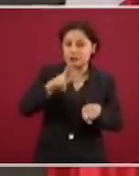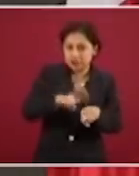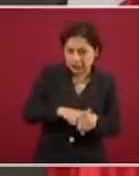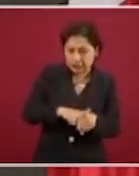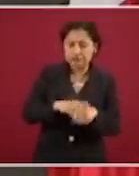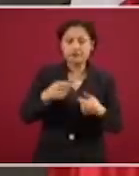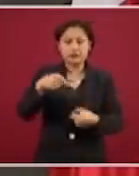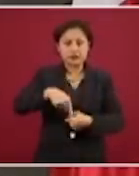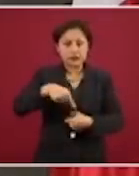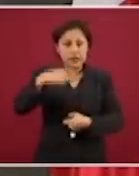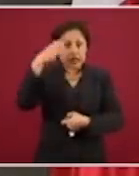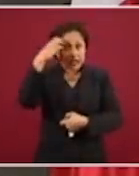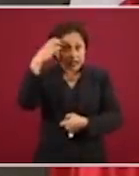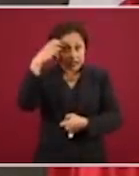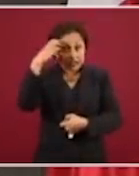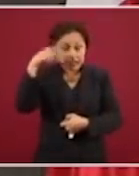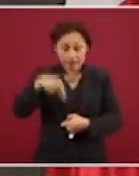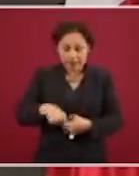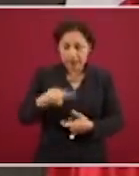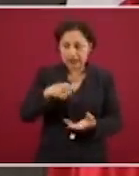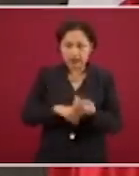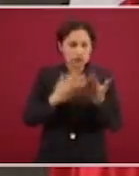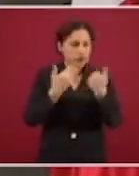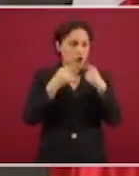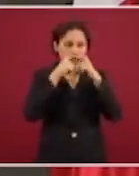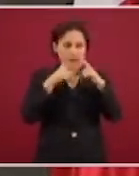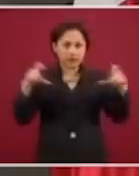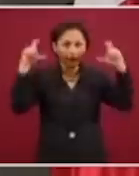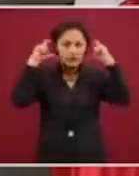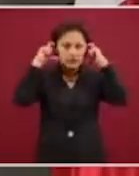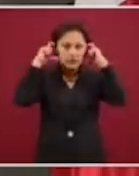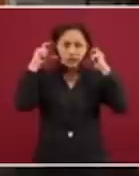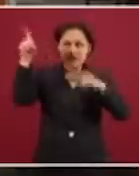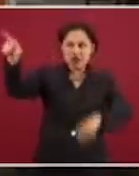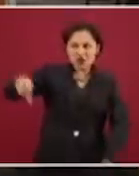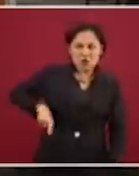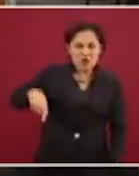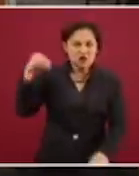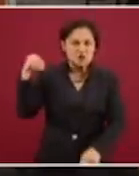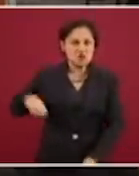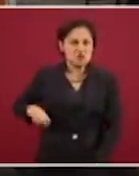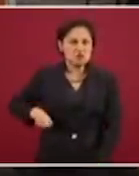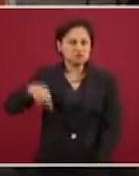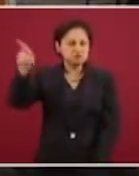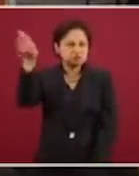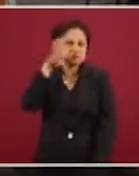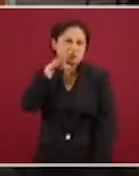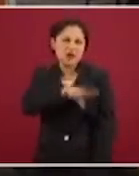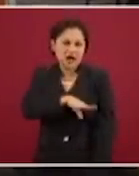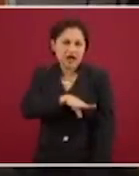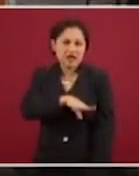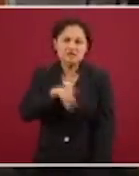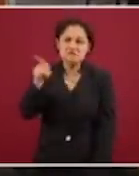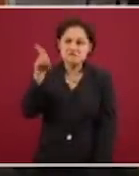hay un cubrebocas, es culpa del gobierno. Y se señala hasta